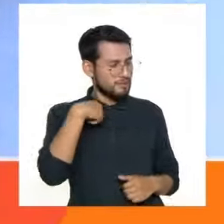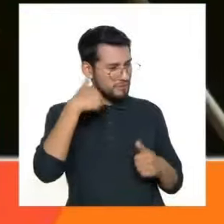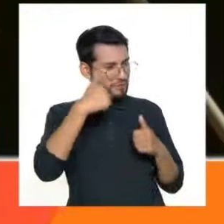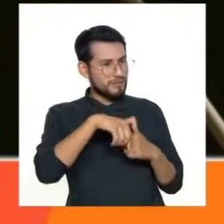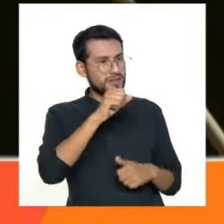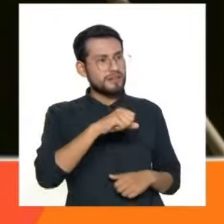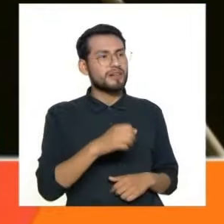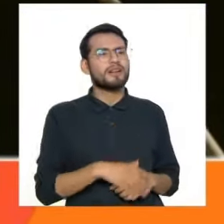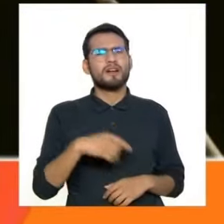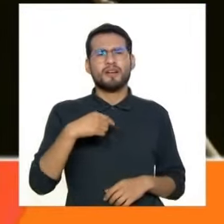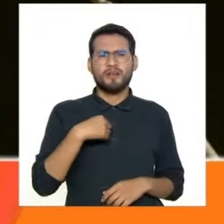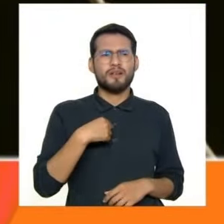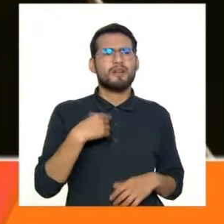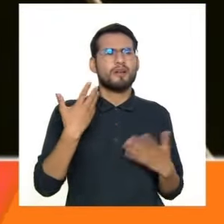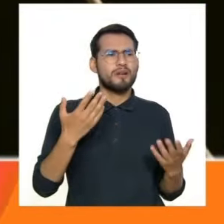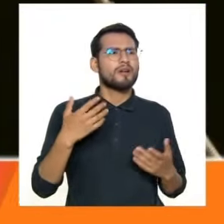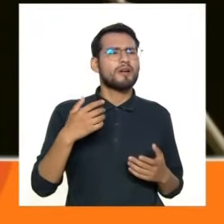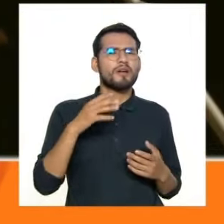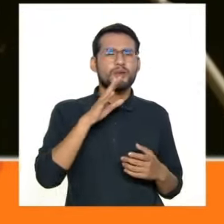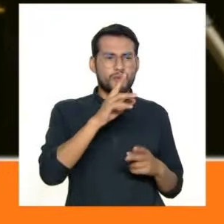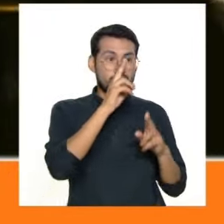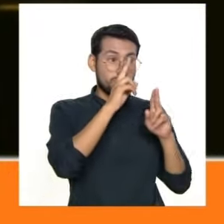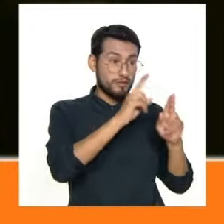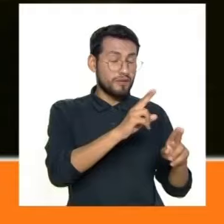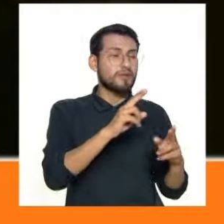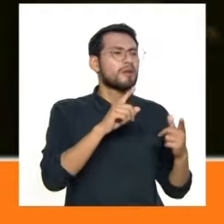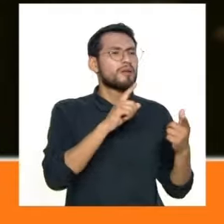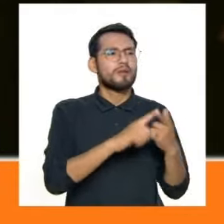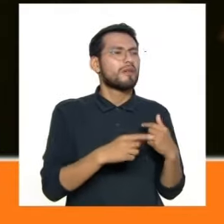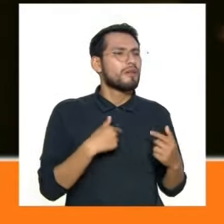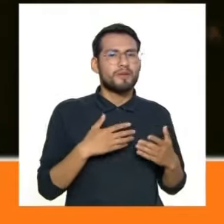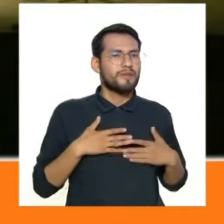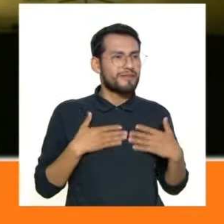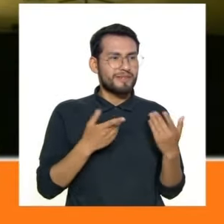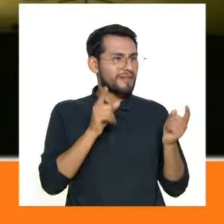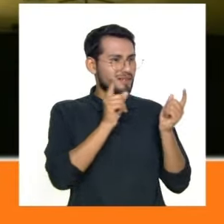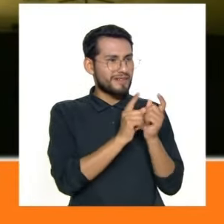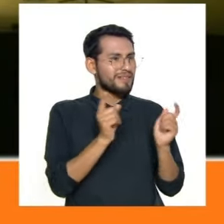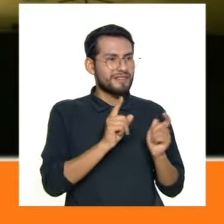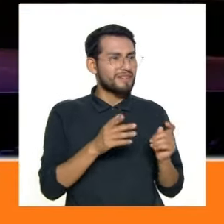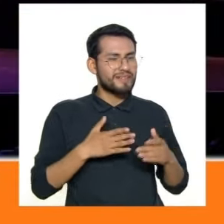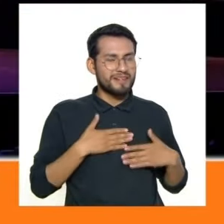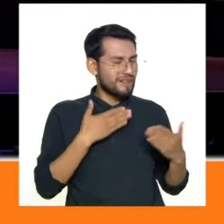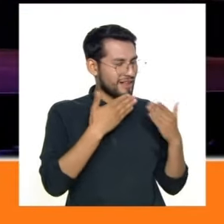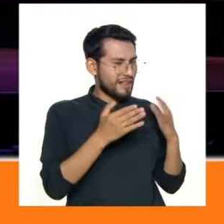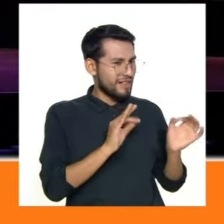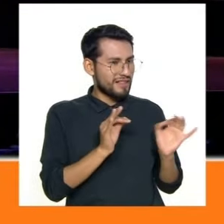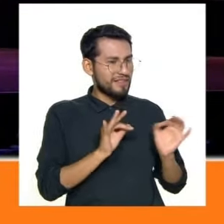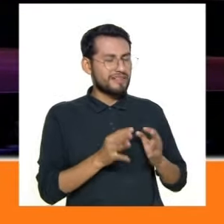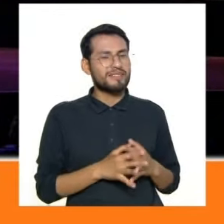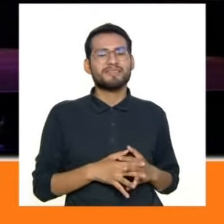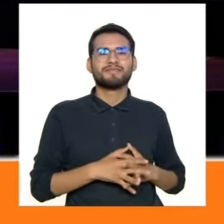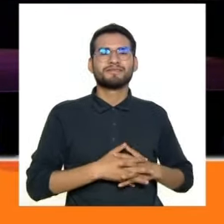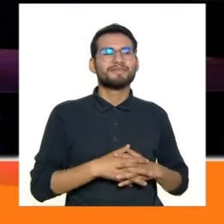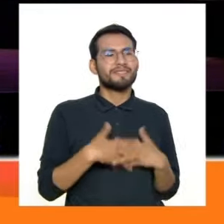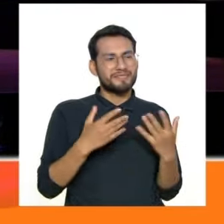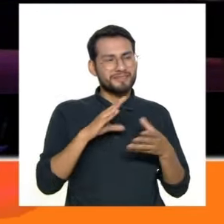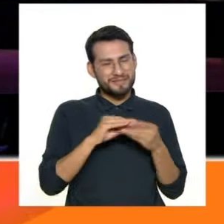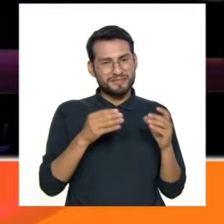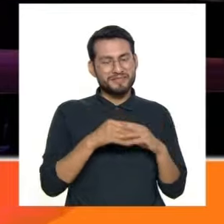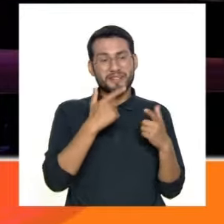Sí yo estuve en uno de los de los homenajes que le hicieron pero no me acerqué a ella no no no conversamos directamente hay una